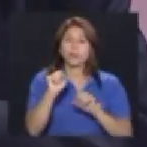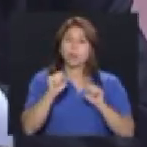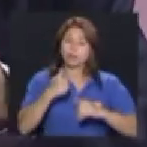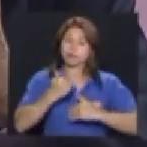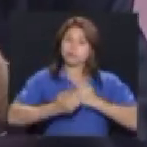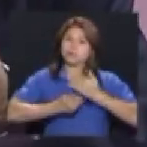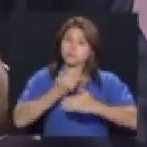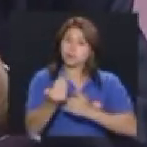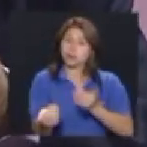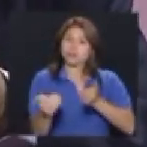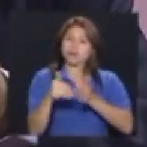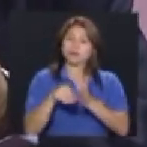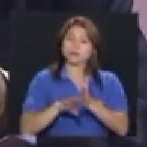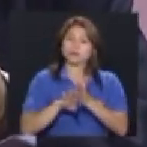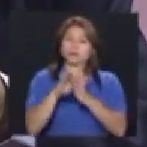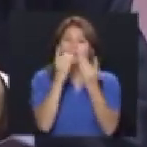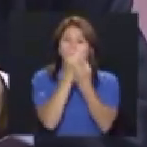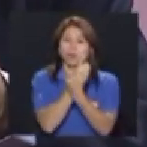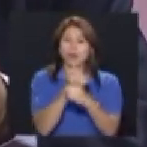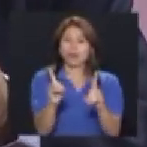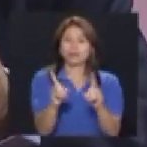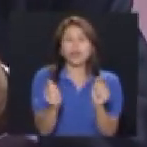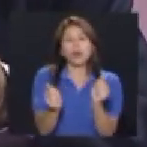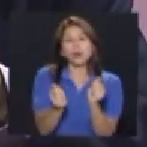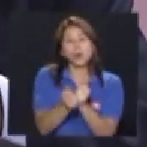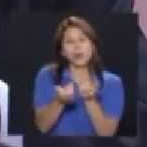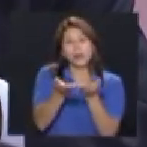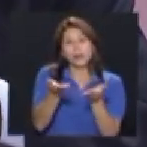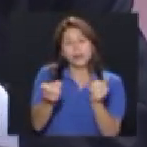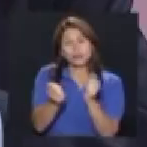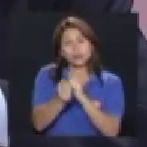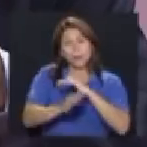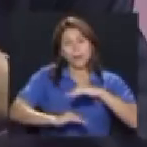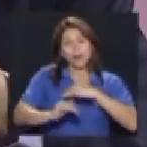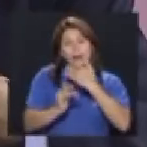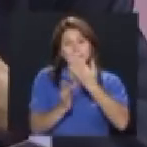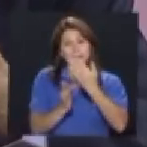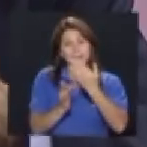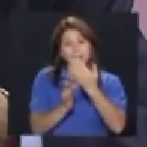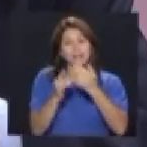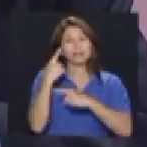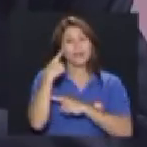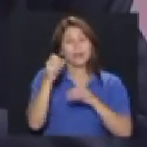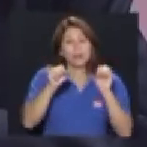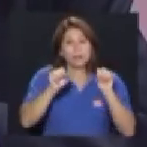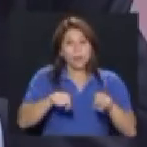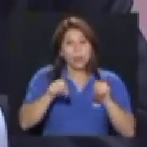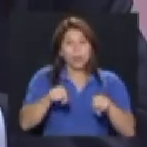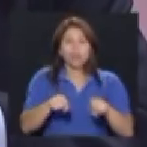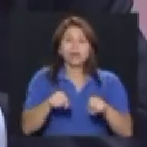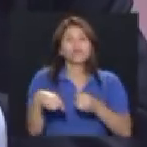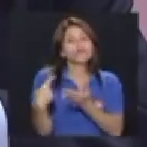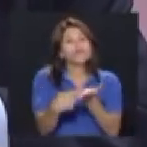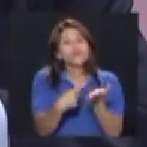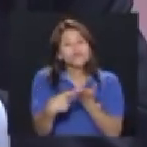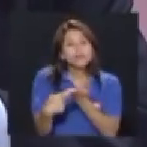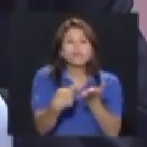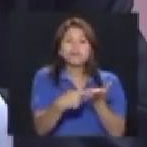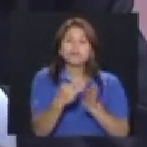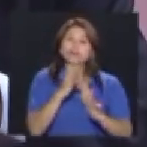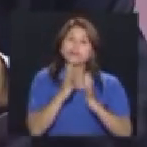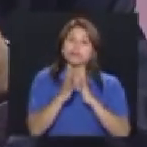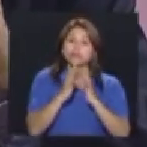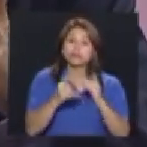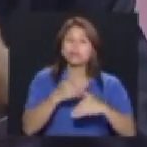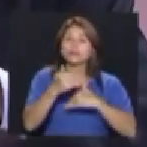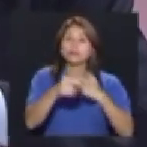restablecimiento de la democracia, con elementos o bases técnicas para llegar a deliberar y producir acuerdos